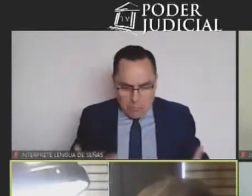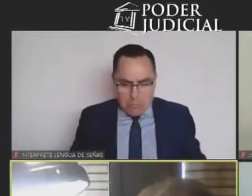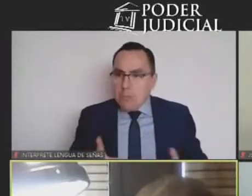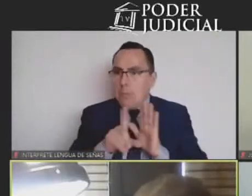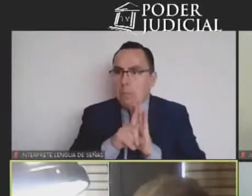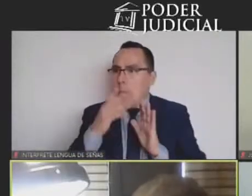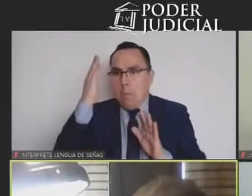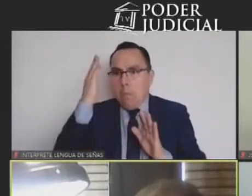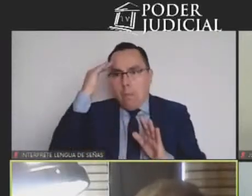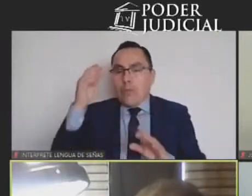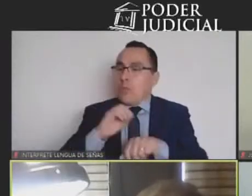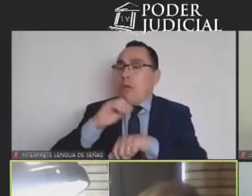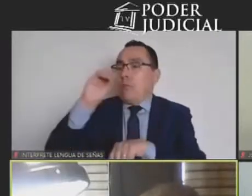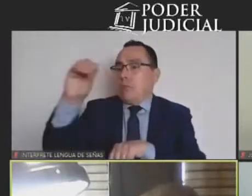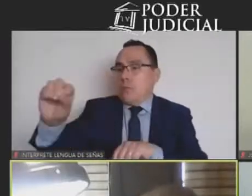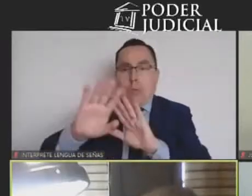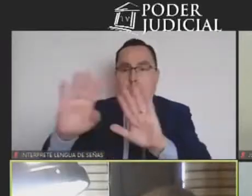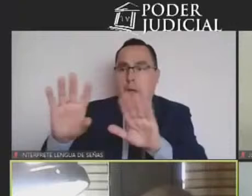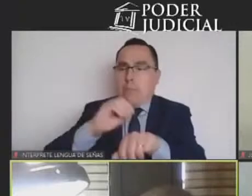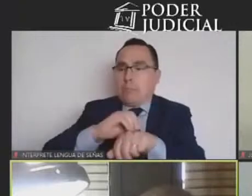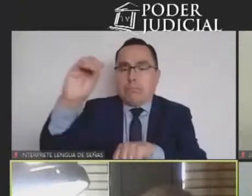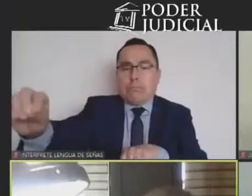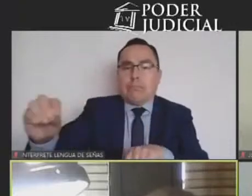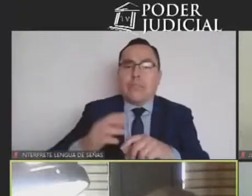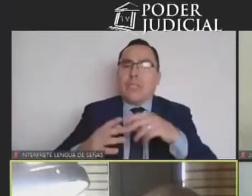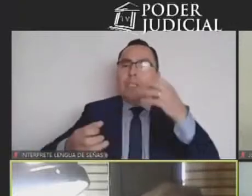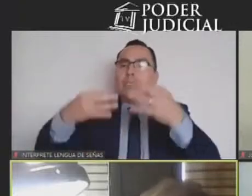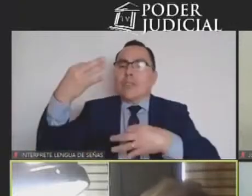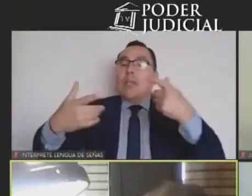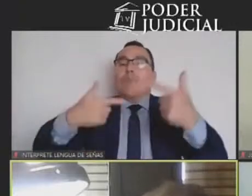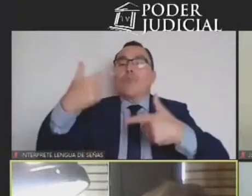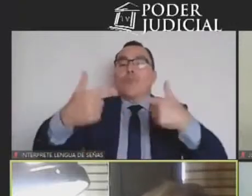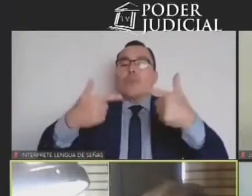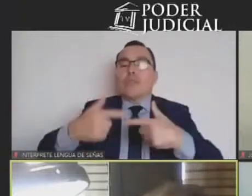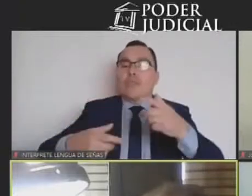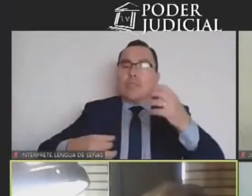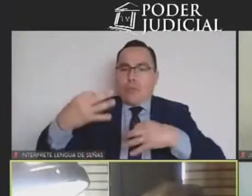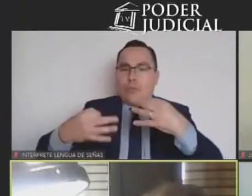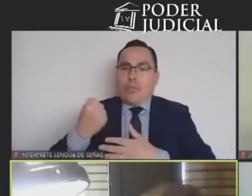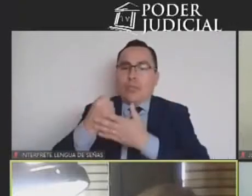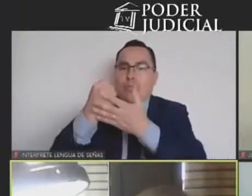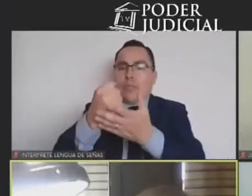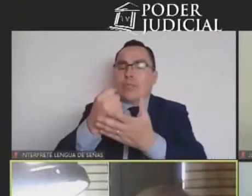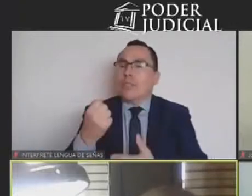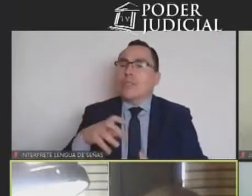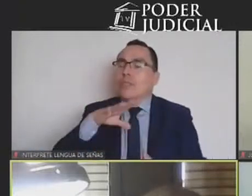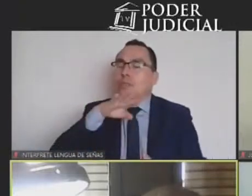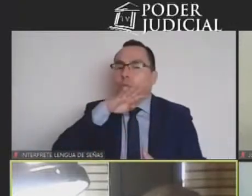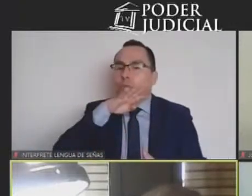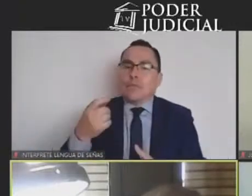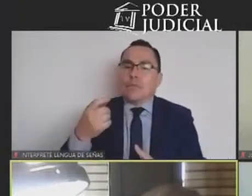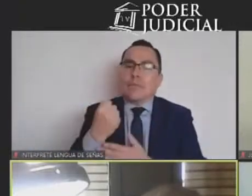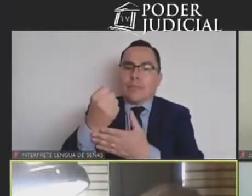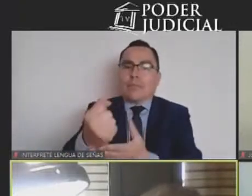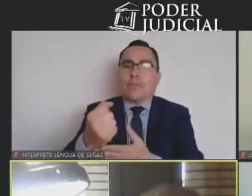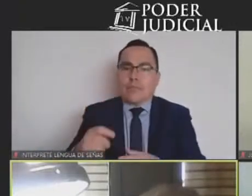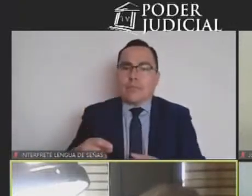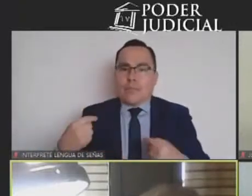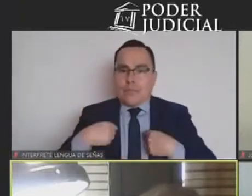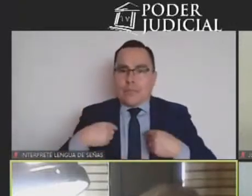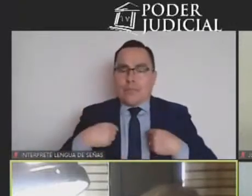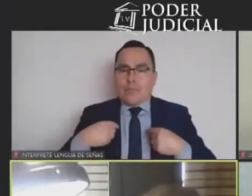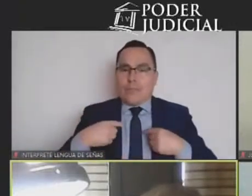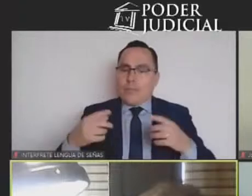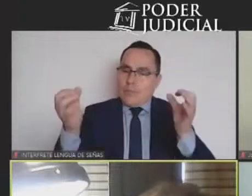a eso, digamos, apunta la política, por lo menos de atención de usuario, sobre la que yo me explayé